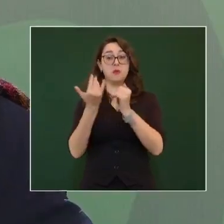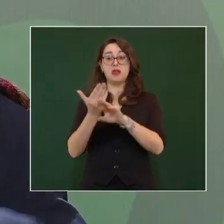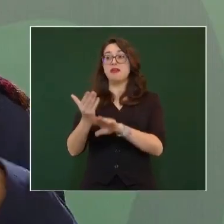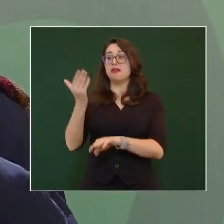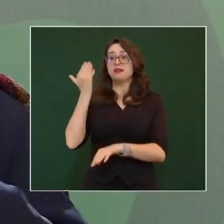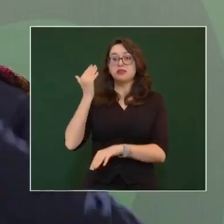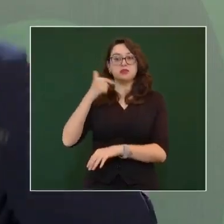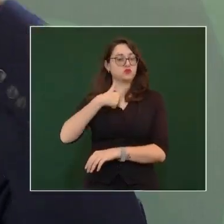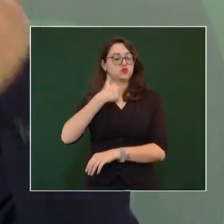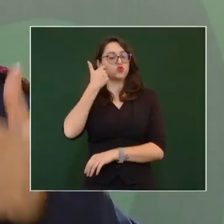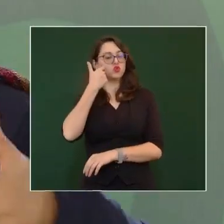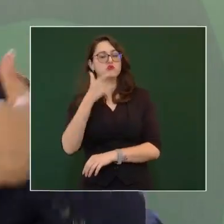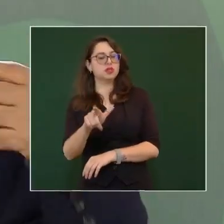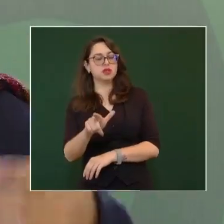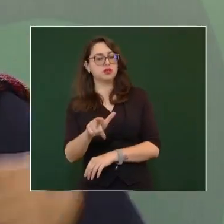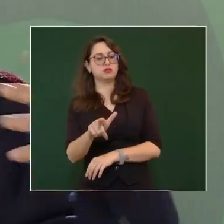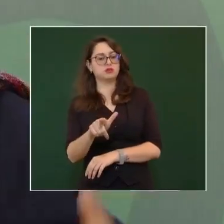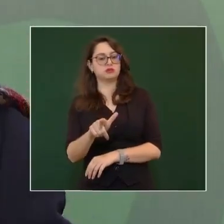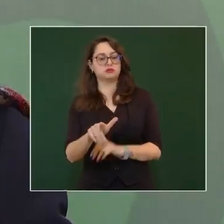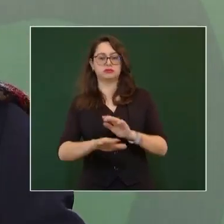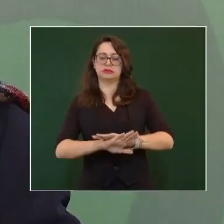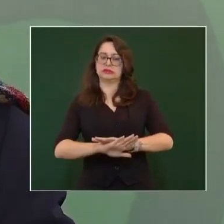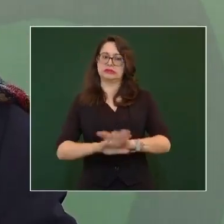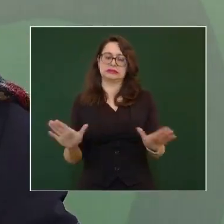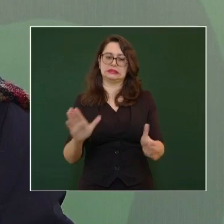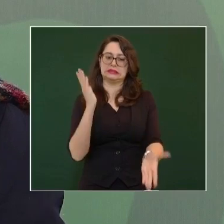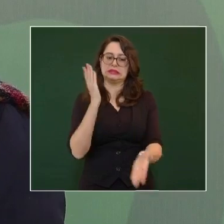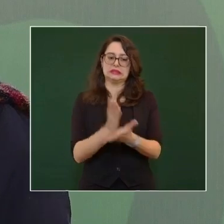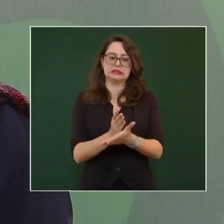Y hay quienes se quedaron